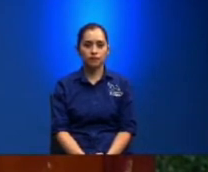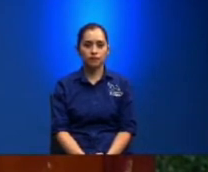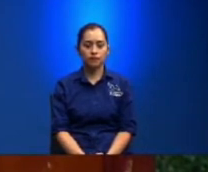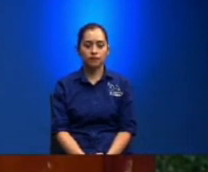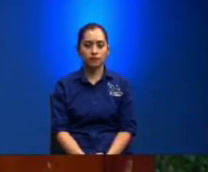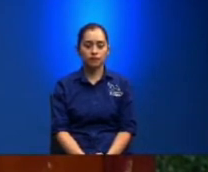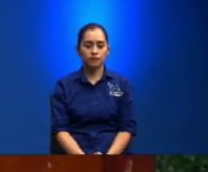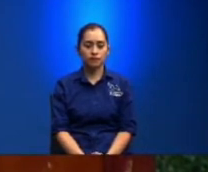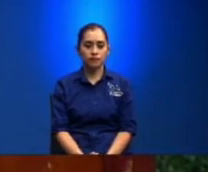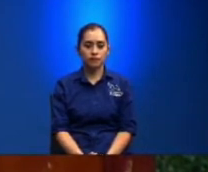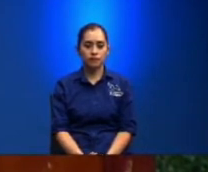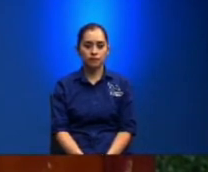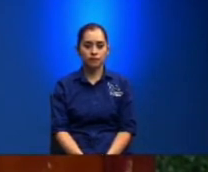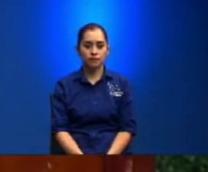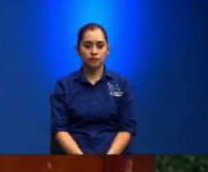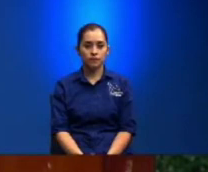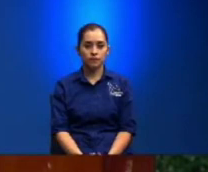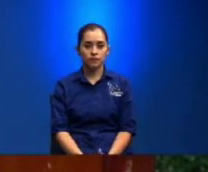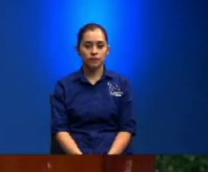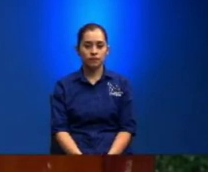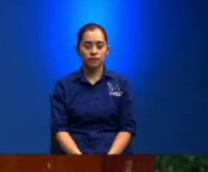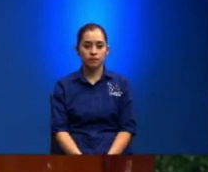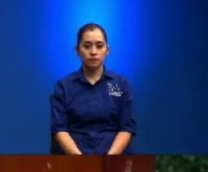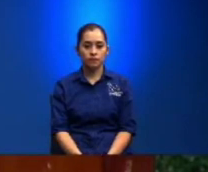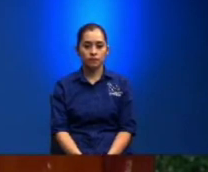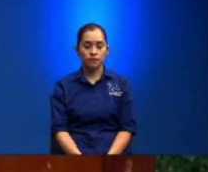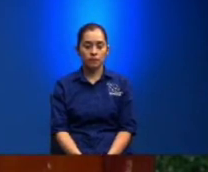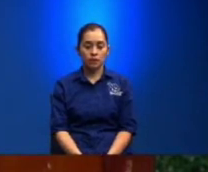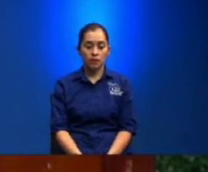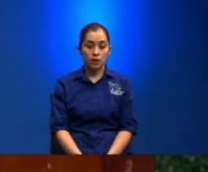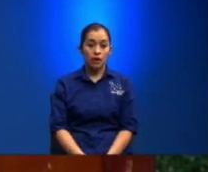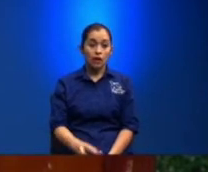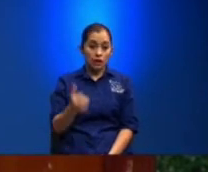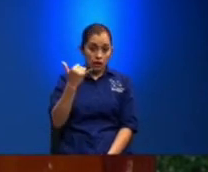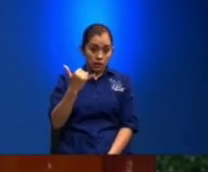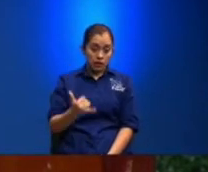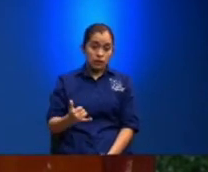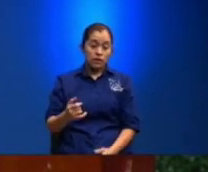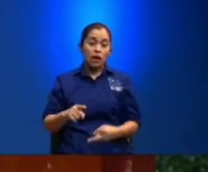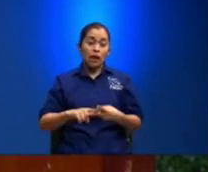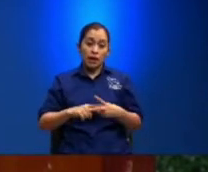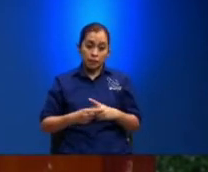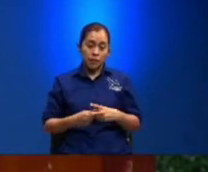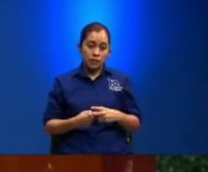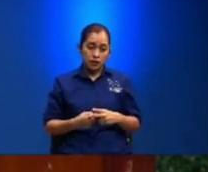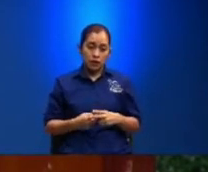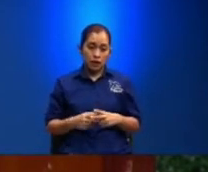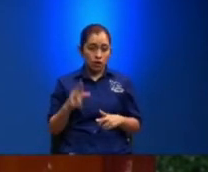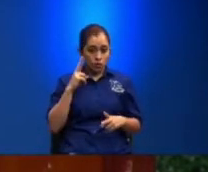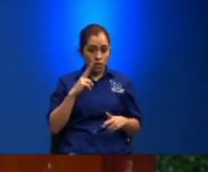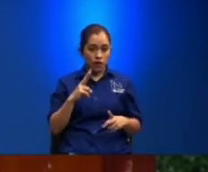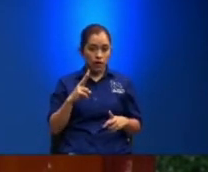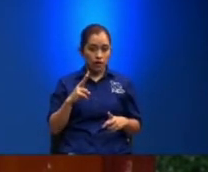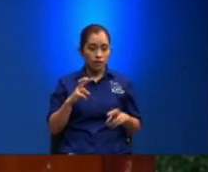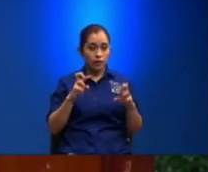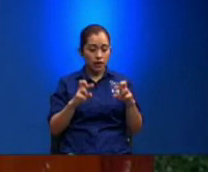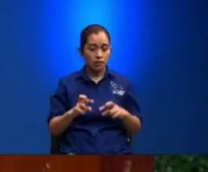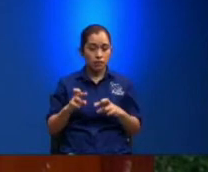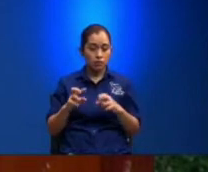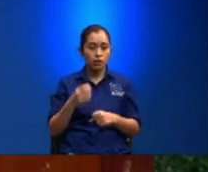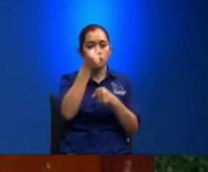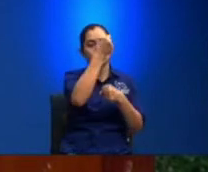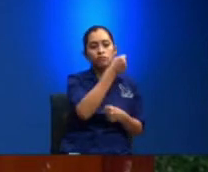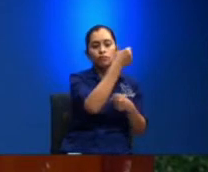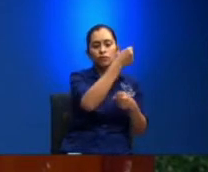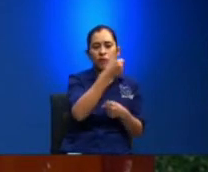traer ya empezaron organizaciones de esas angélica internacionales está en empezaron a protestar ya